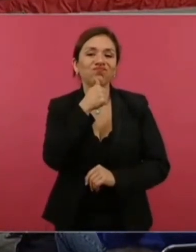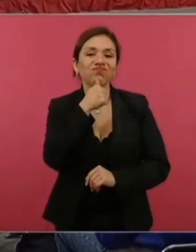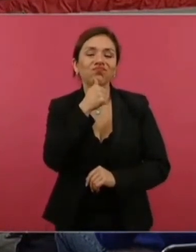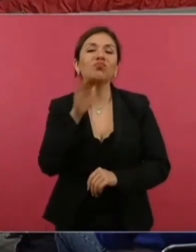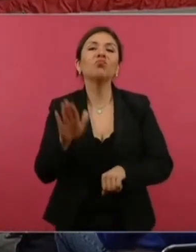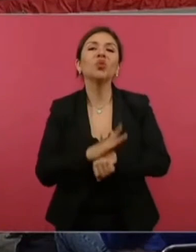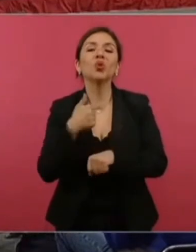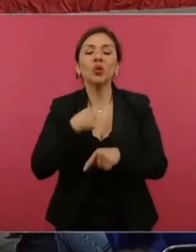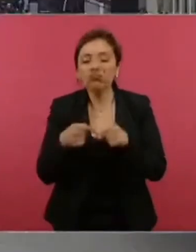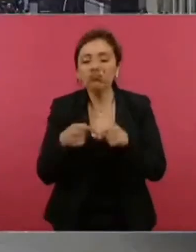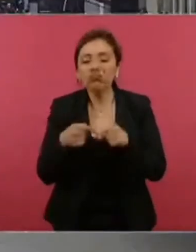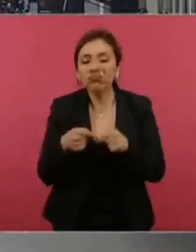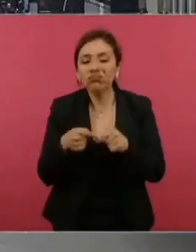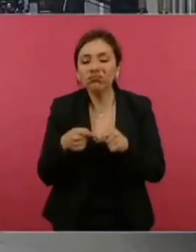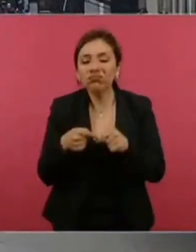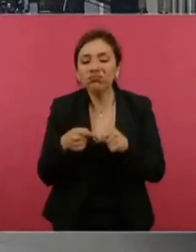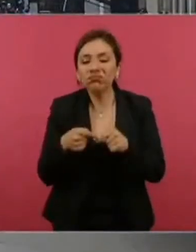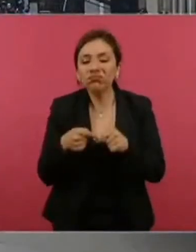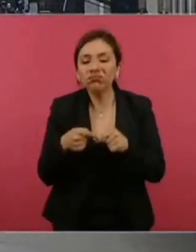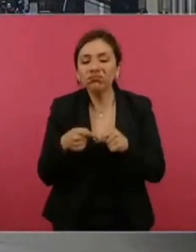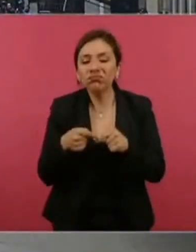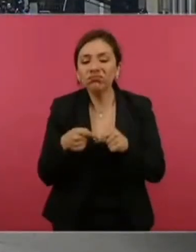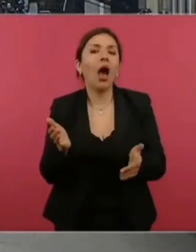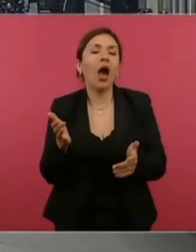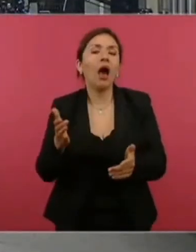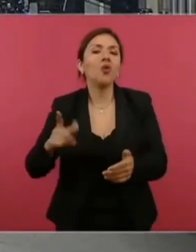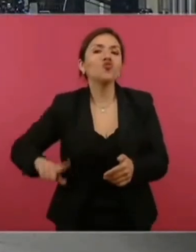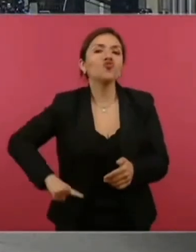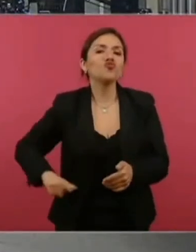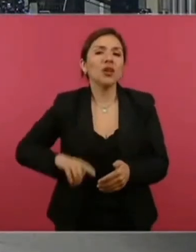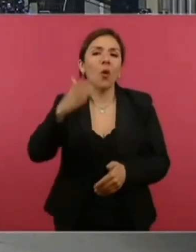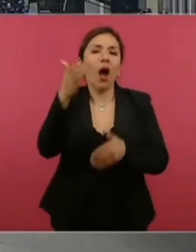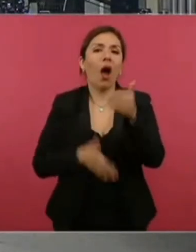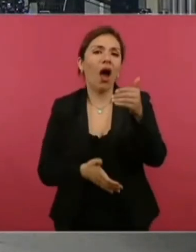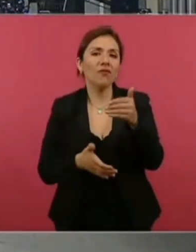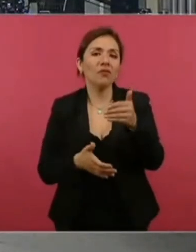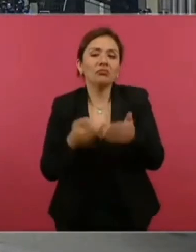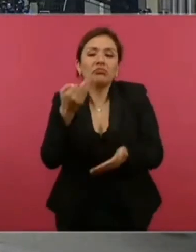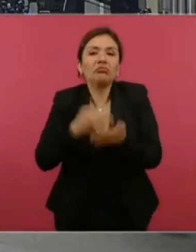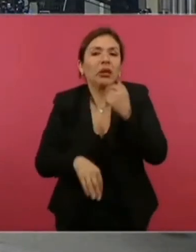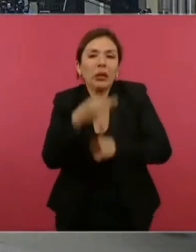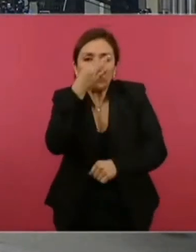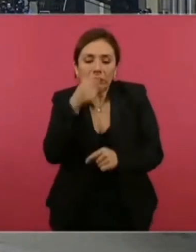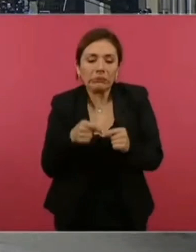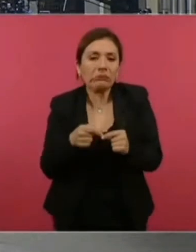porque yo ya estoy por terminar. Me faltan